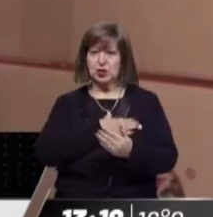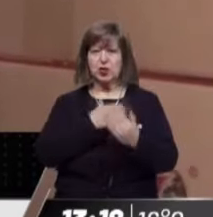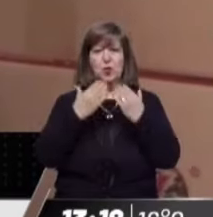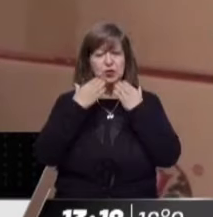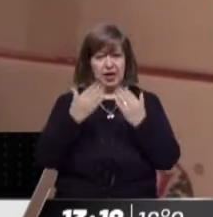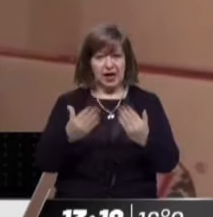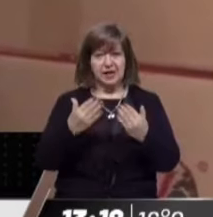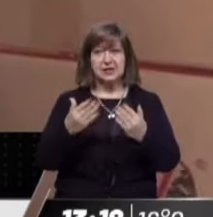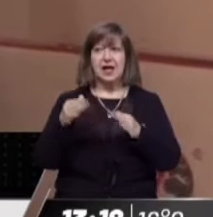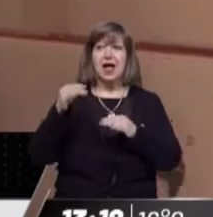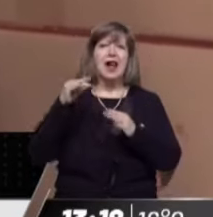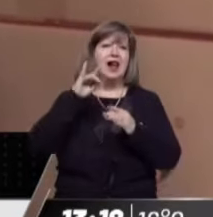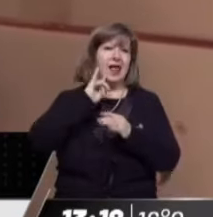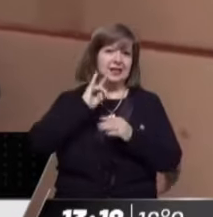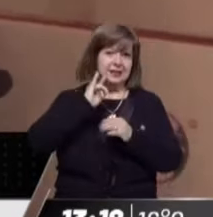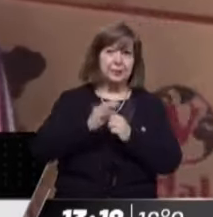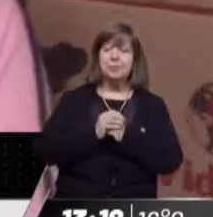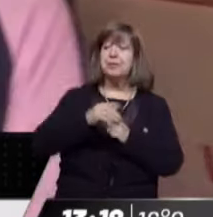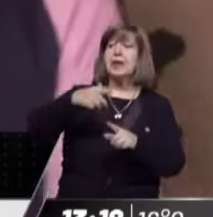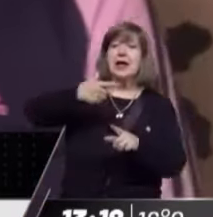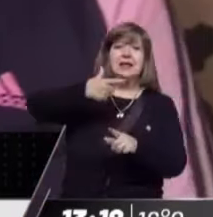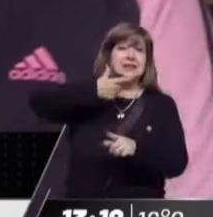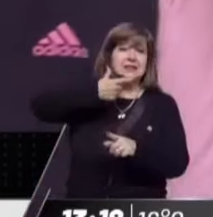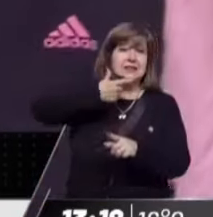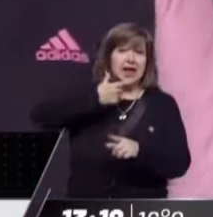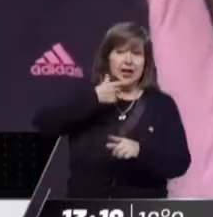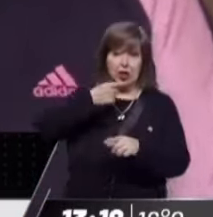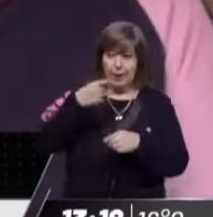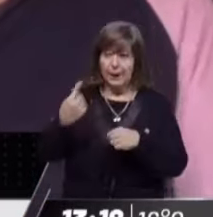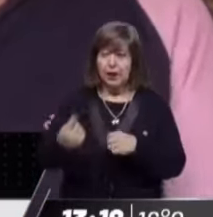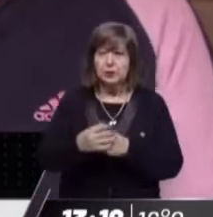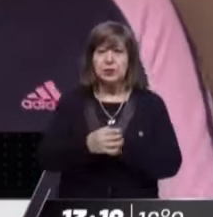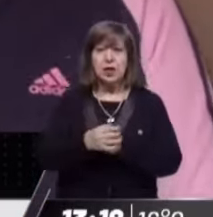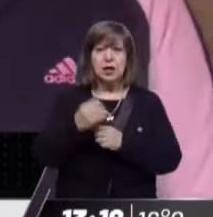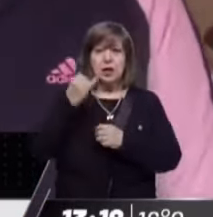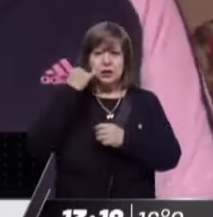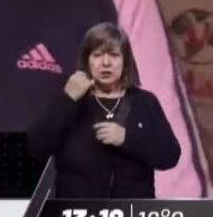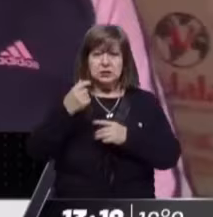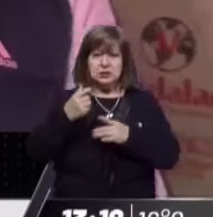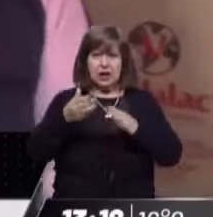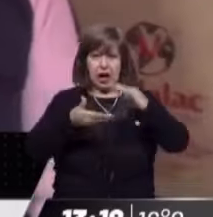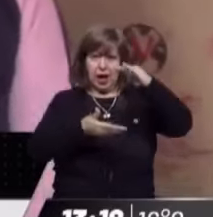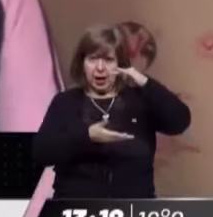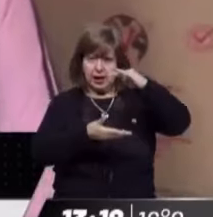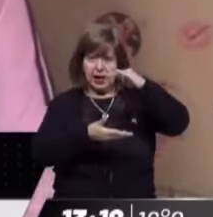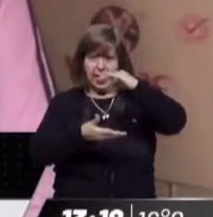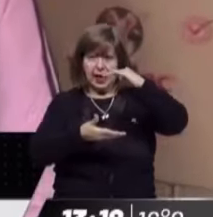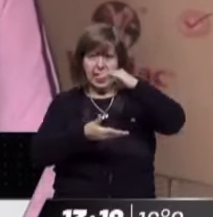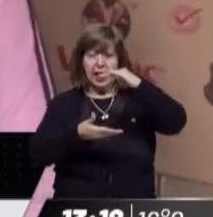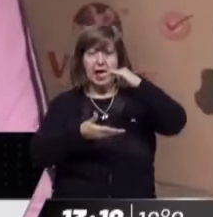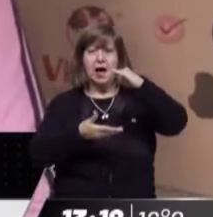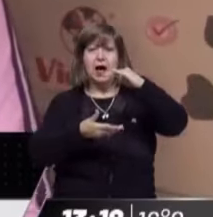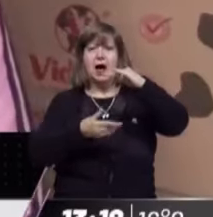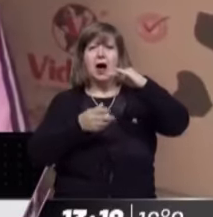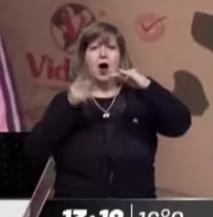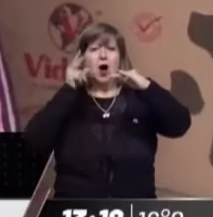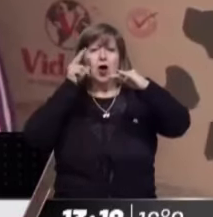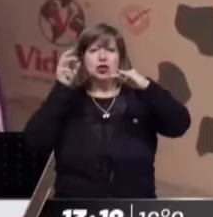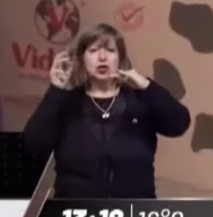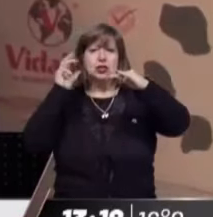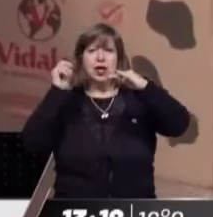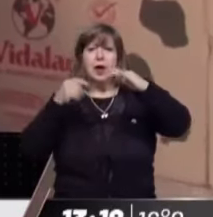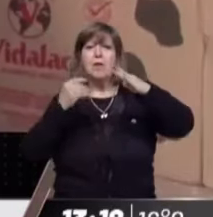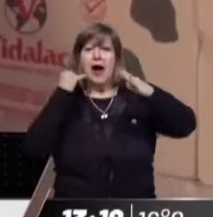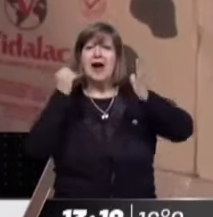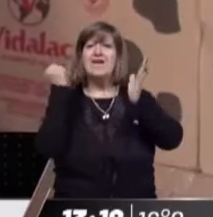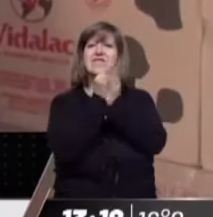que que esté esto acá Sergio dos cositas una si ya vieron el paquete de leche la caja por 800 gr 1 kil y si tiene fecha